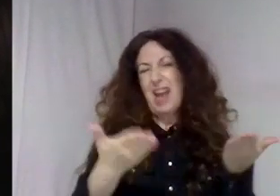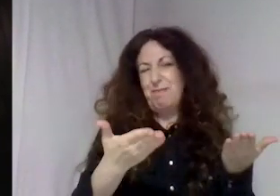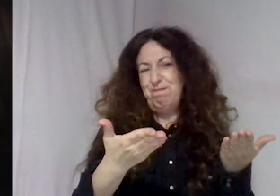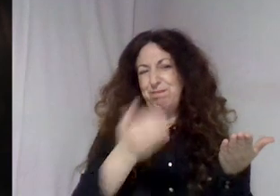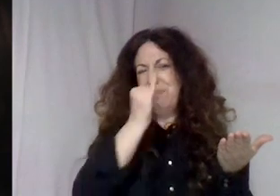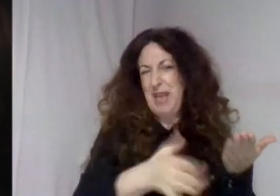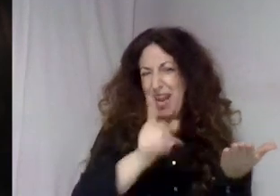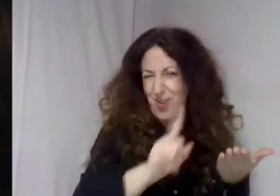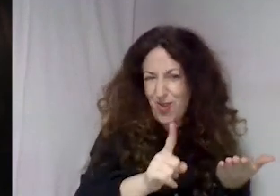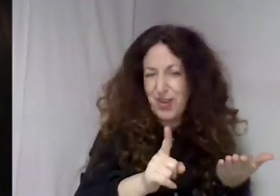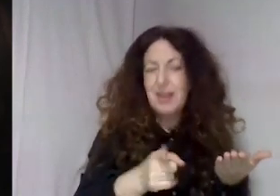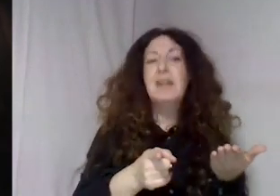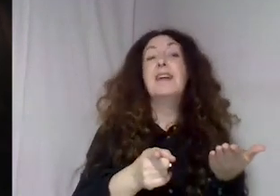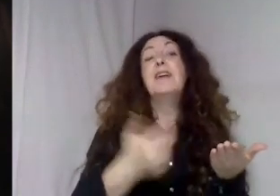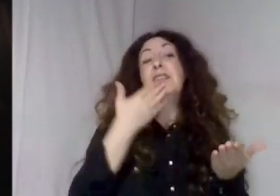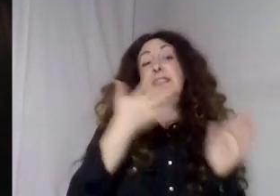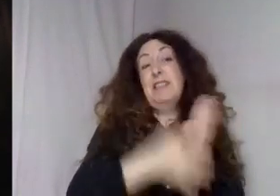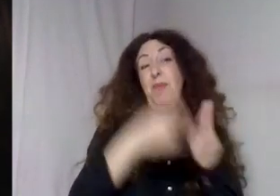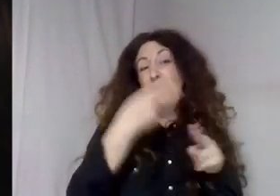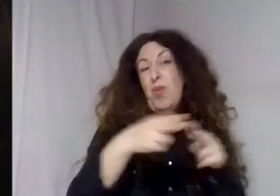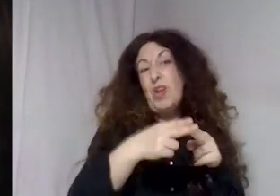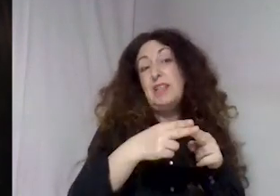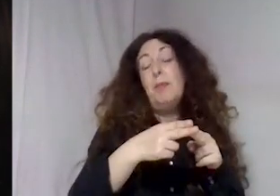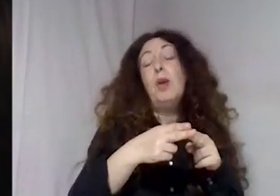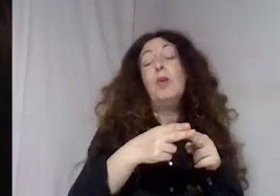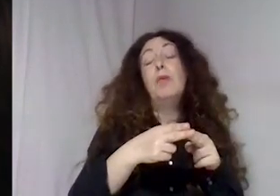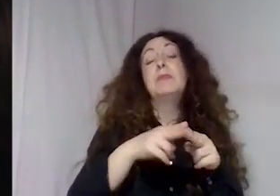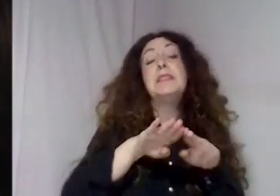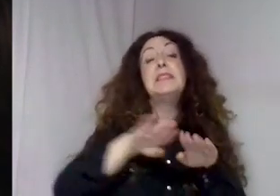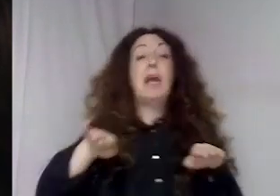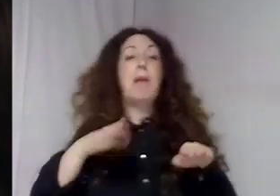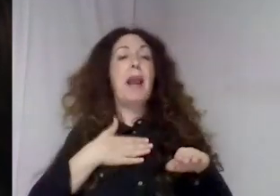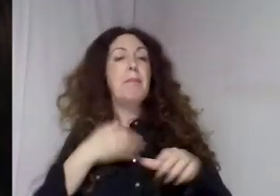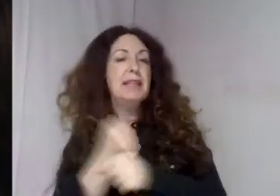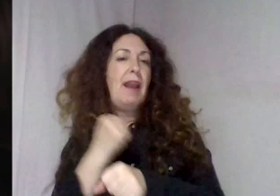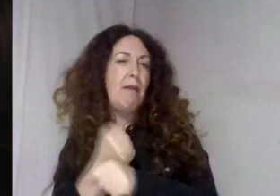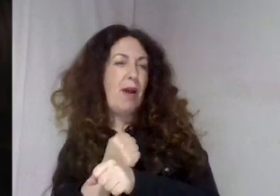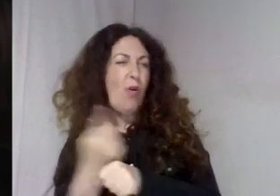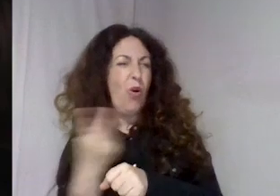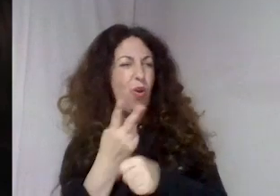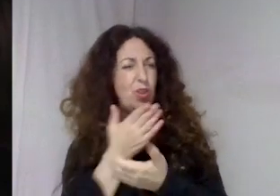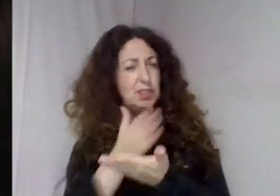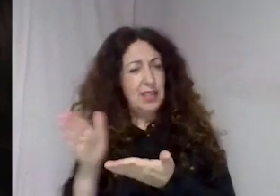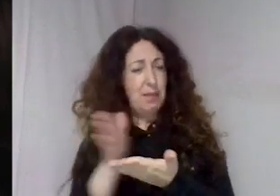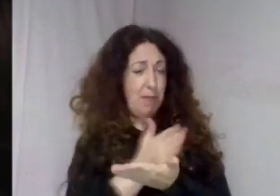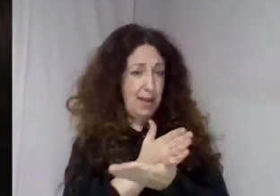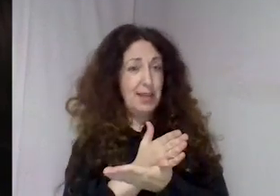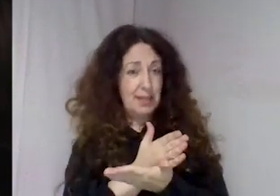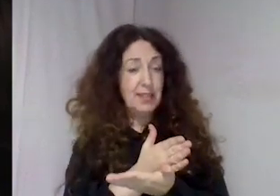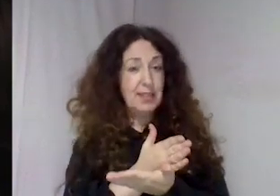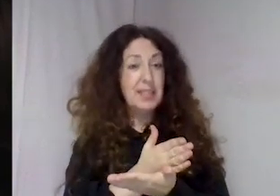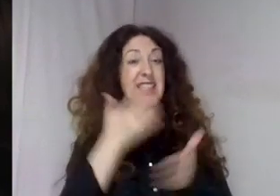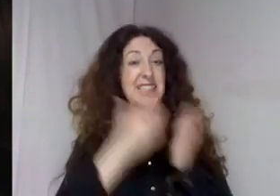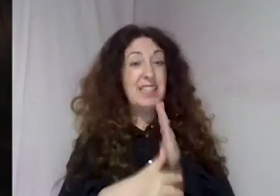habló aquí de no sé qué violinista del régimen nazi que era sensibilísimo tocando a Beethoven y, sin embargo, era un